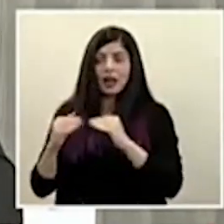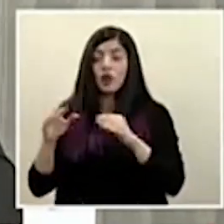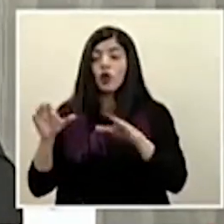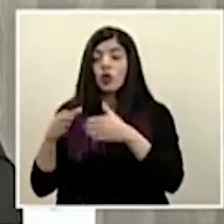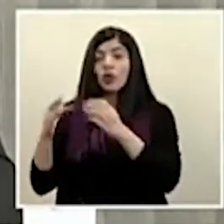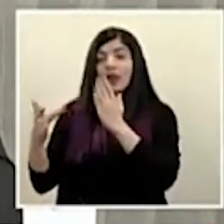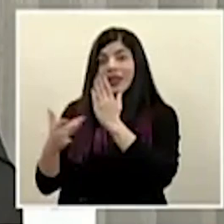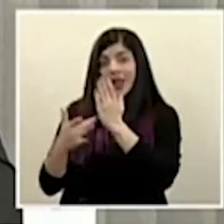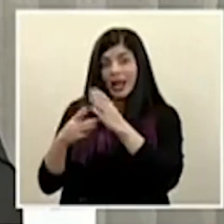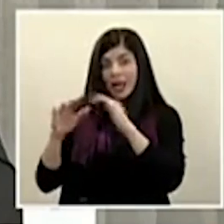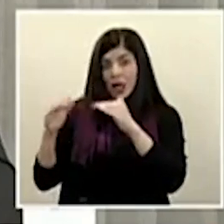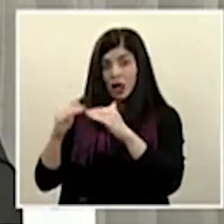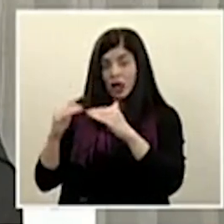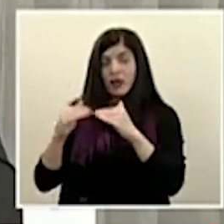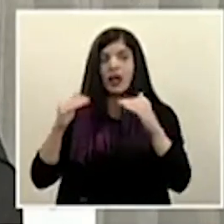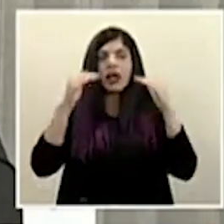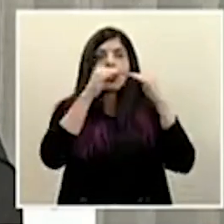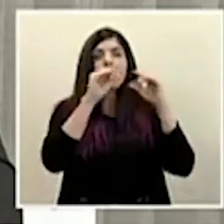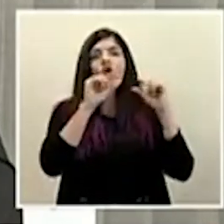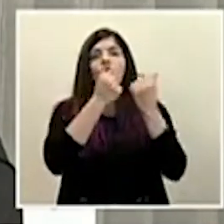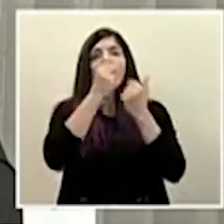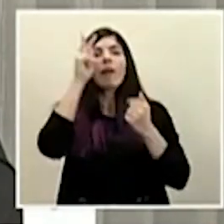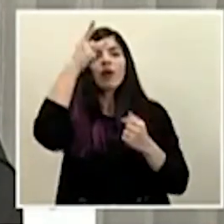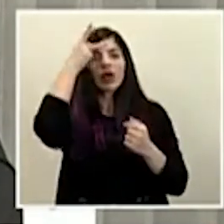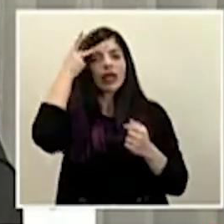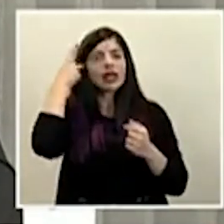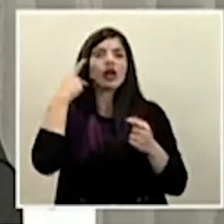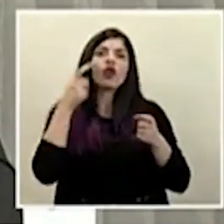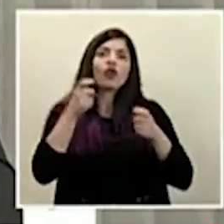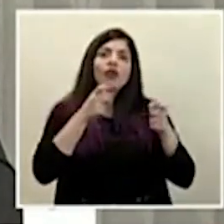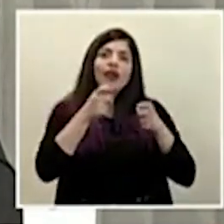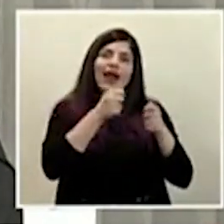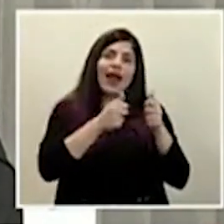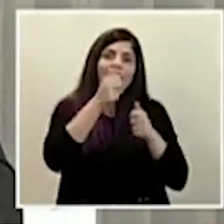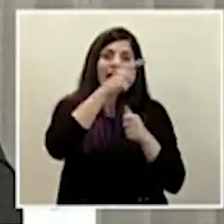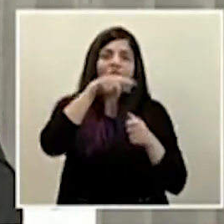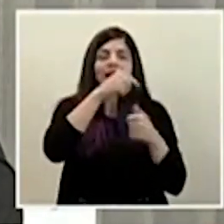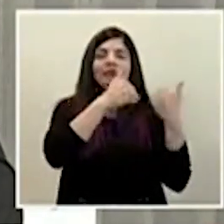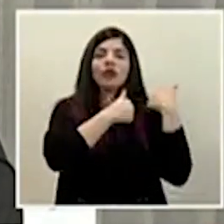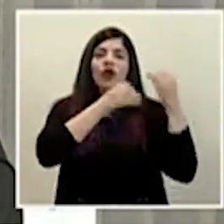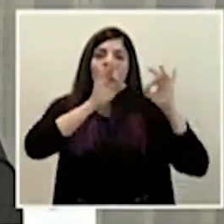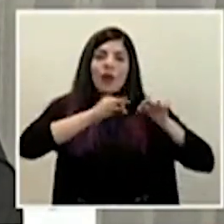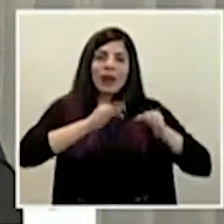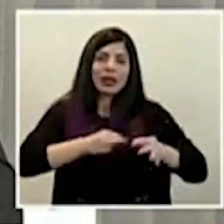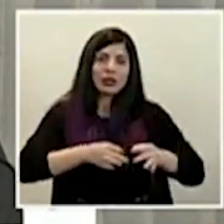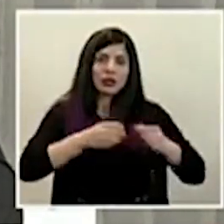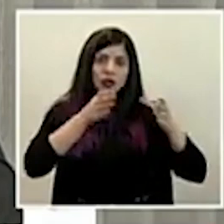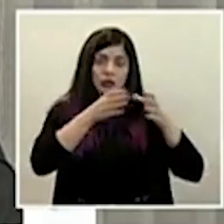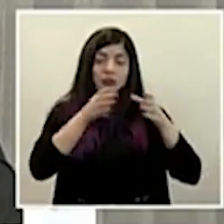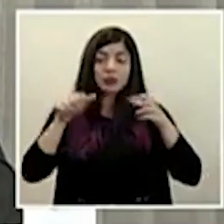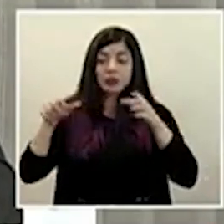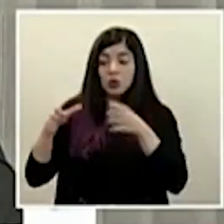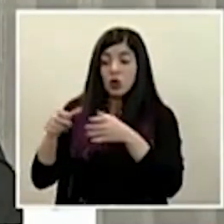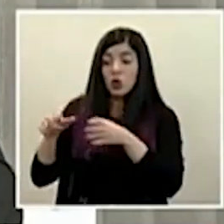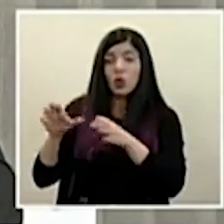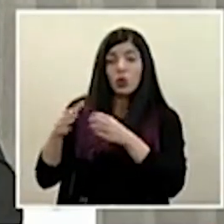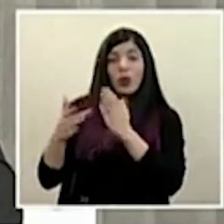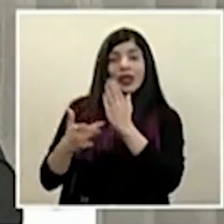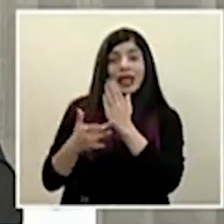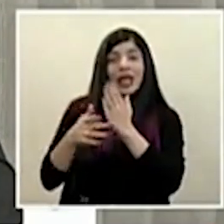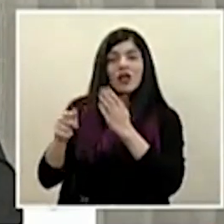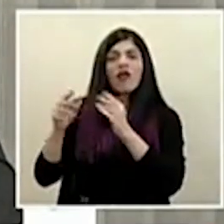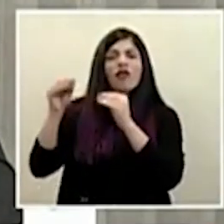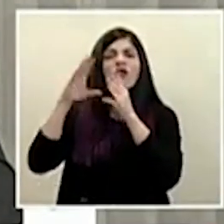técnico como el grupo político jerárquico, que es el que adopta las decisiones. A su vez, esos grupos técnicos se